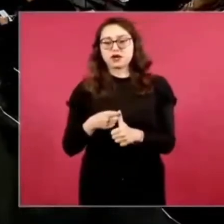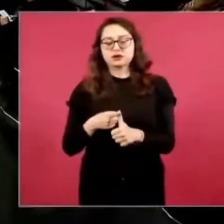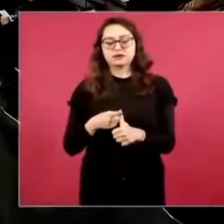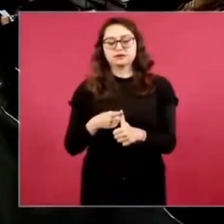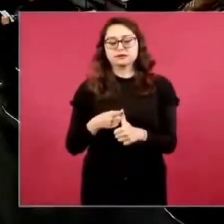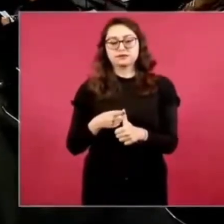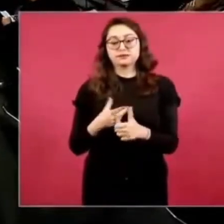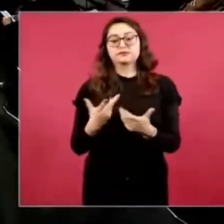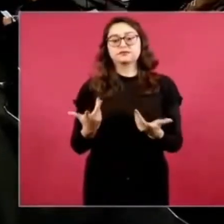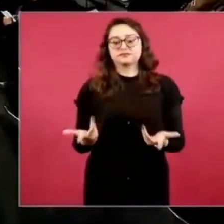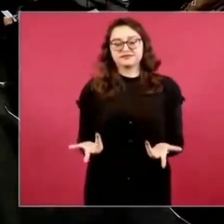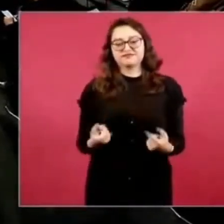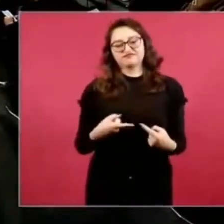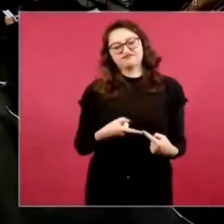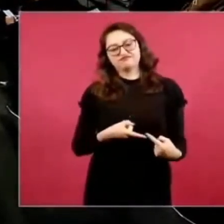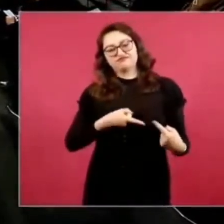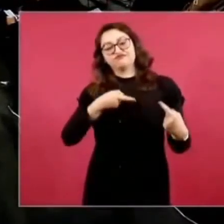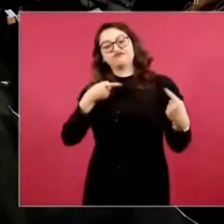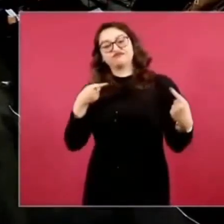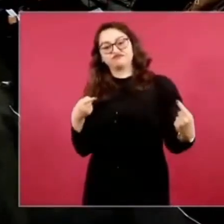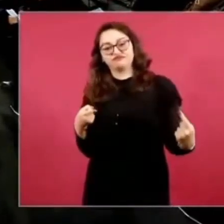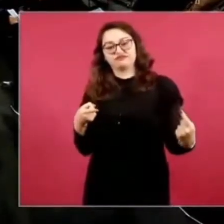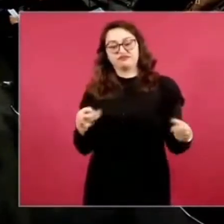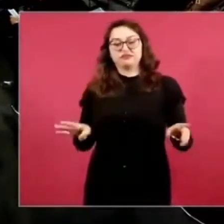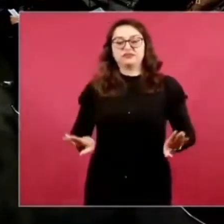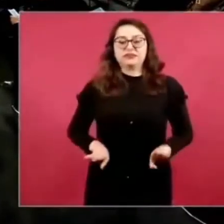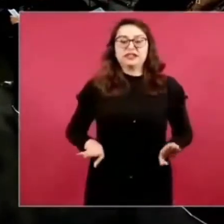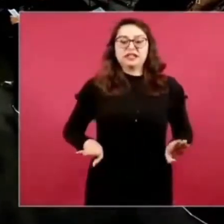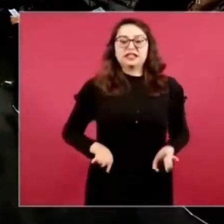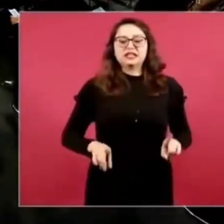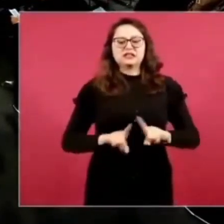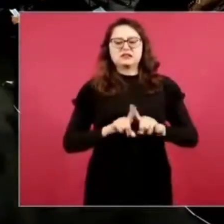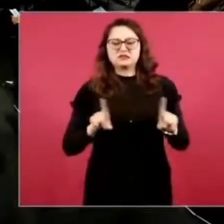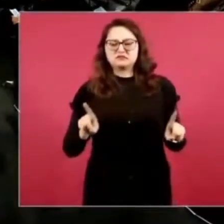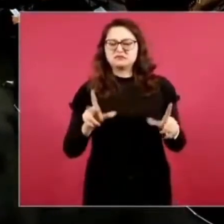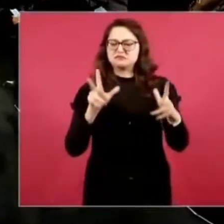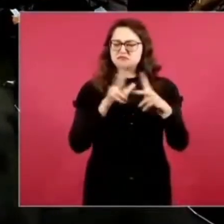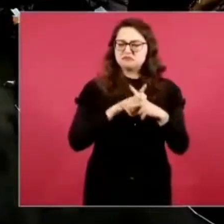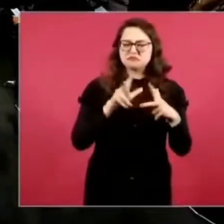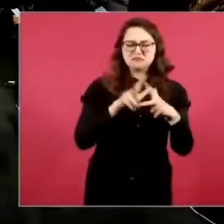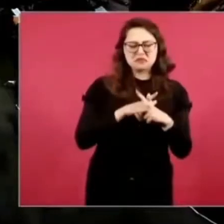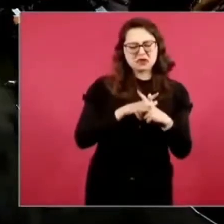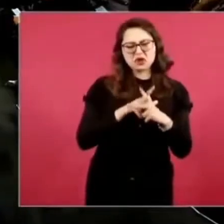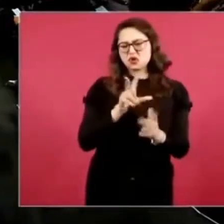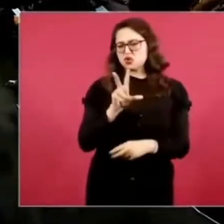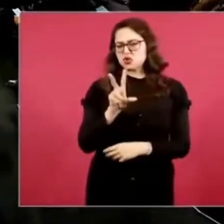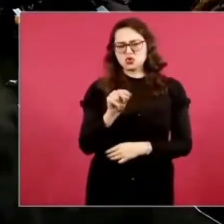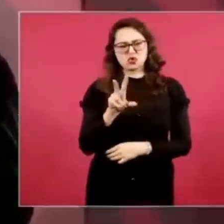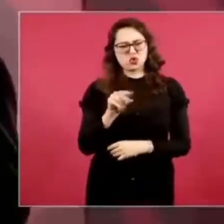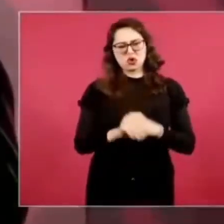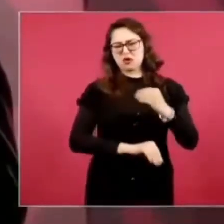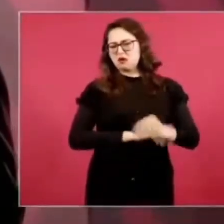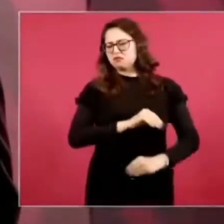Entonces son diferencias, no es para pelearnos con nadie.